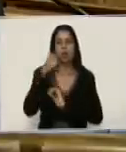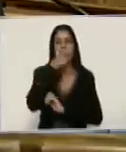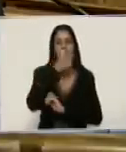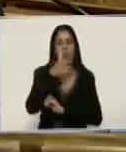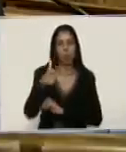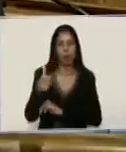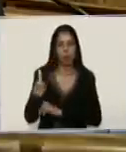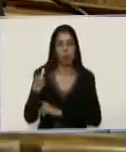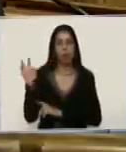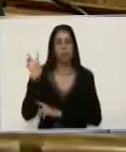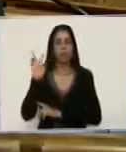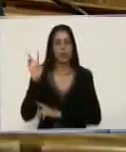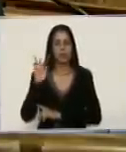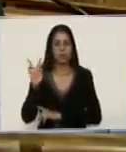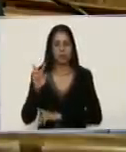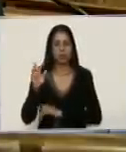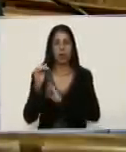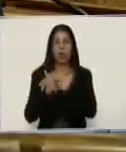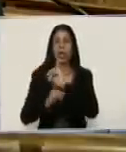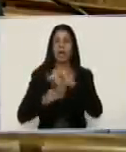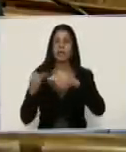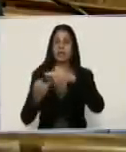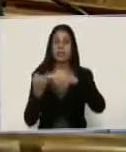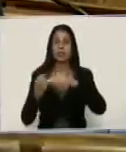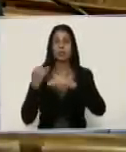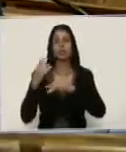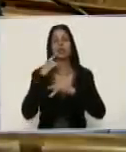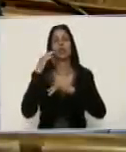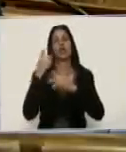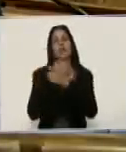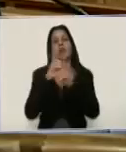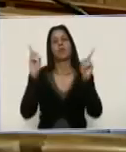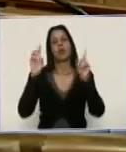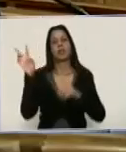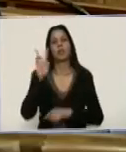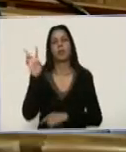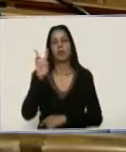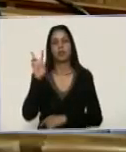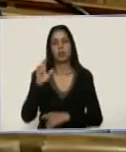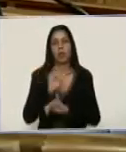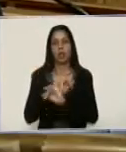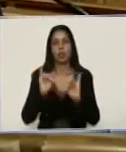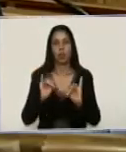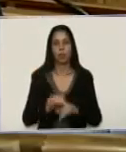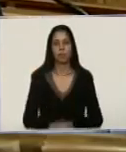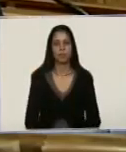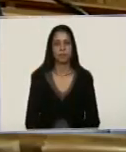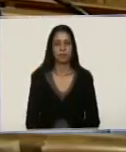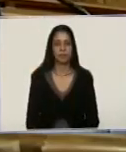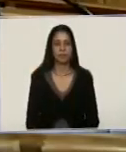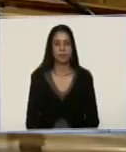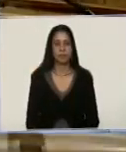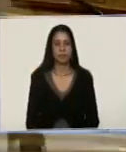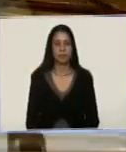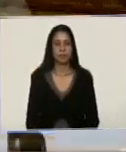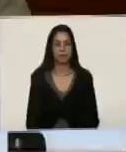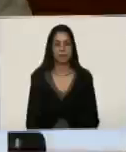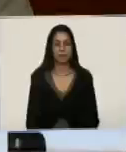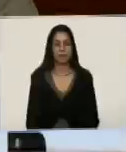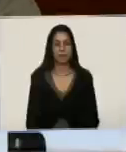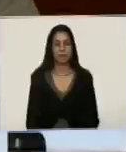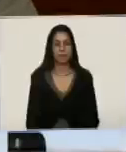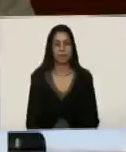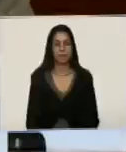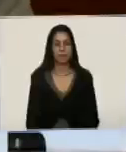las instituciones democráticas de la República Bolivariana de Venezuela. Es todo, presidente. Gracias, compañero. Tiene